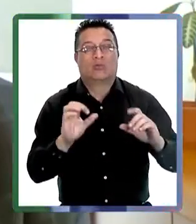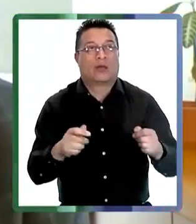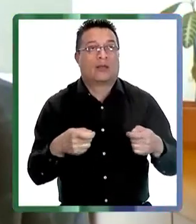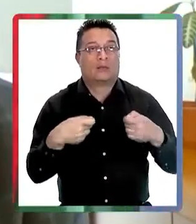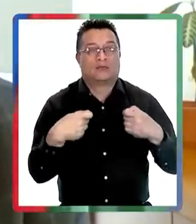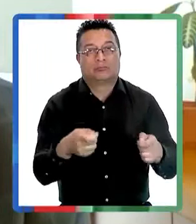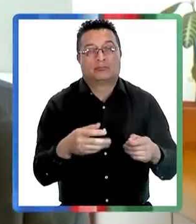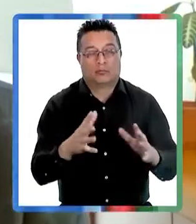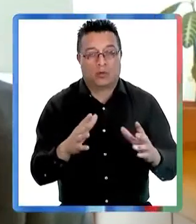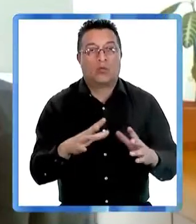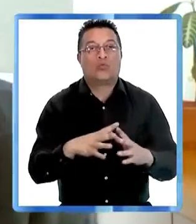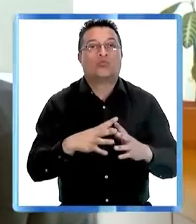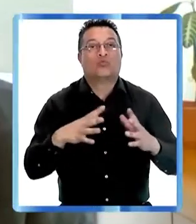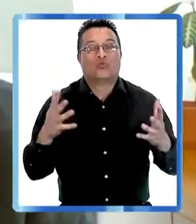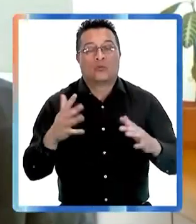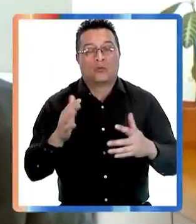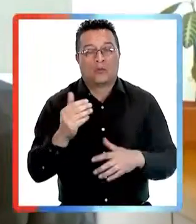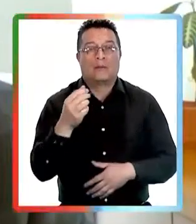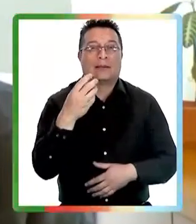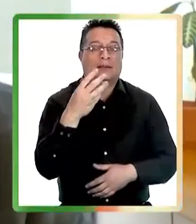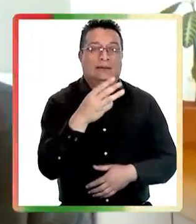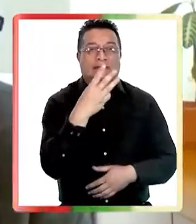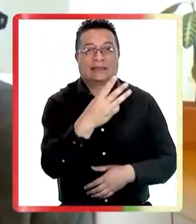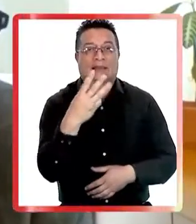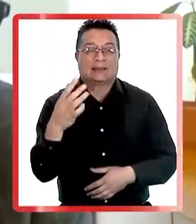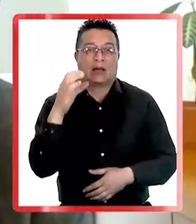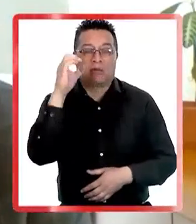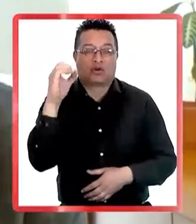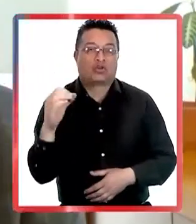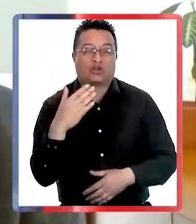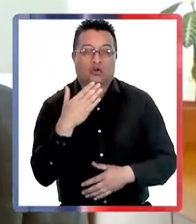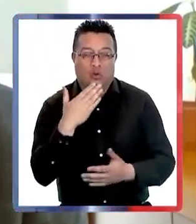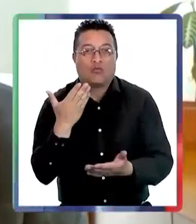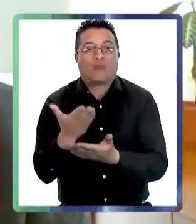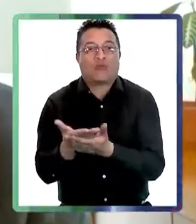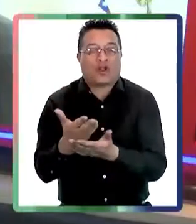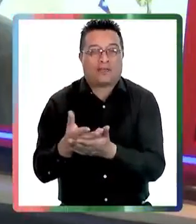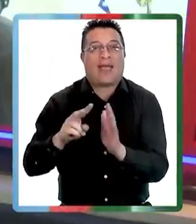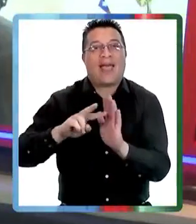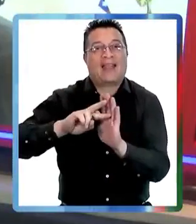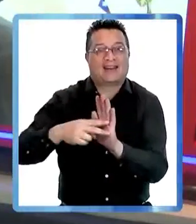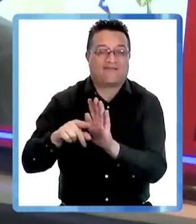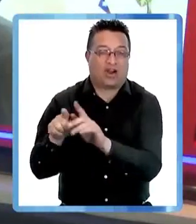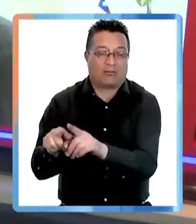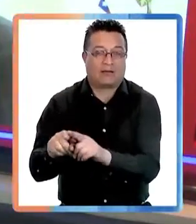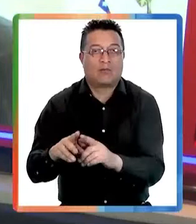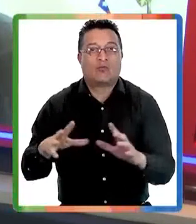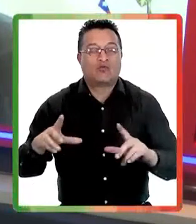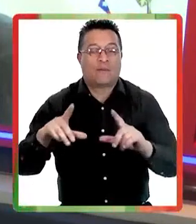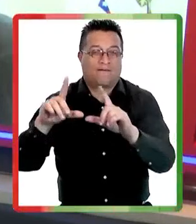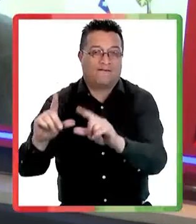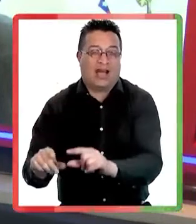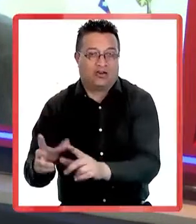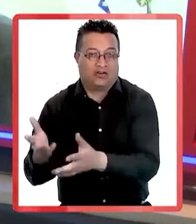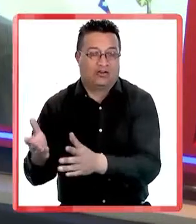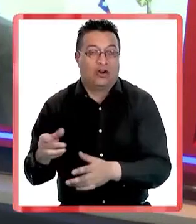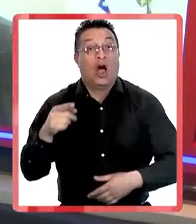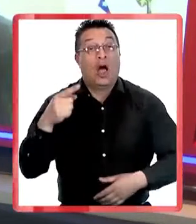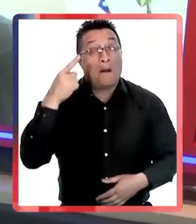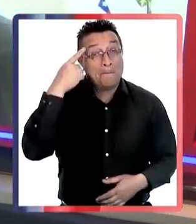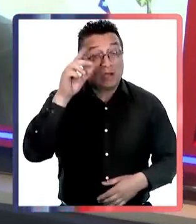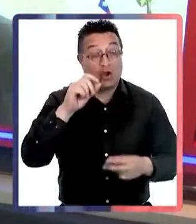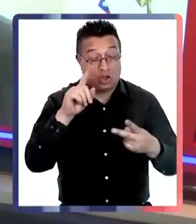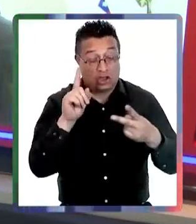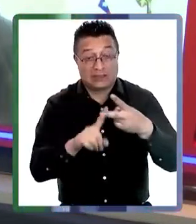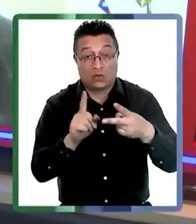podríamos tener probablemente serían 1/3 de lo que está proponiendo la reforma, por lo tanto mucho más bajo. Pero